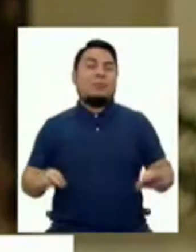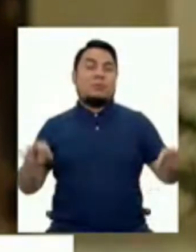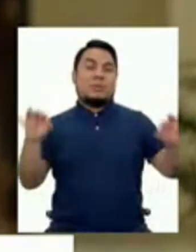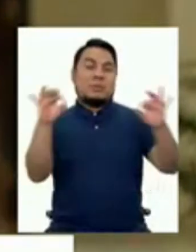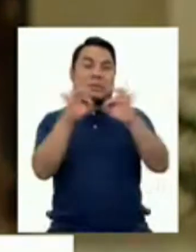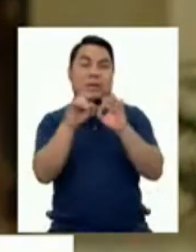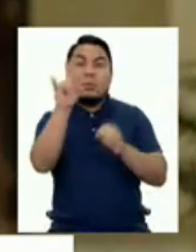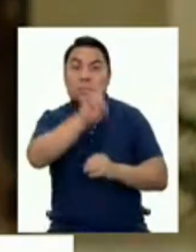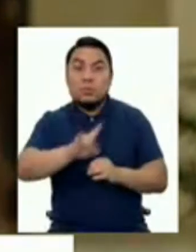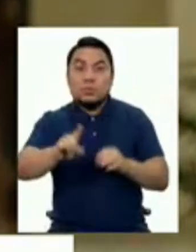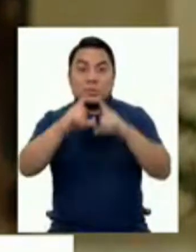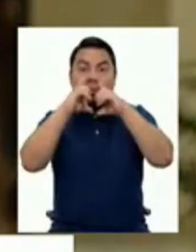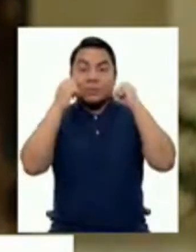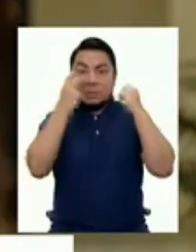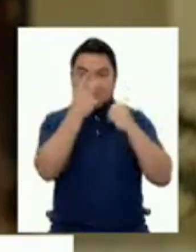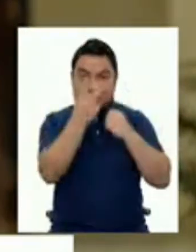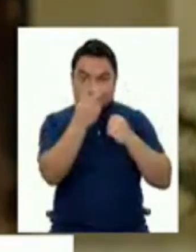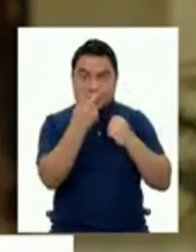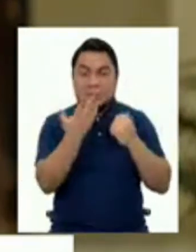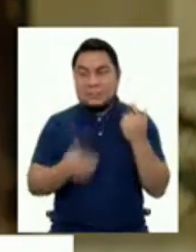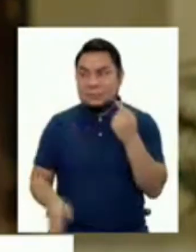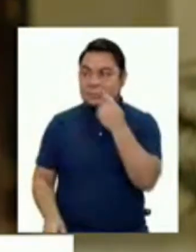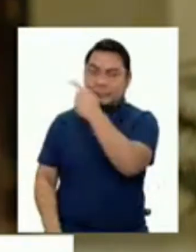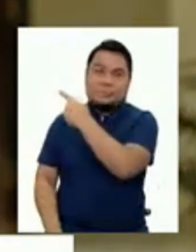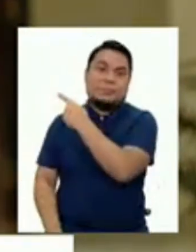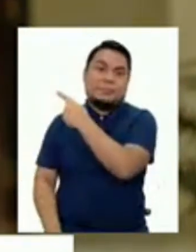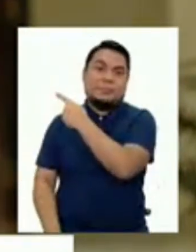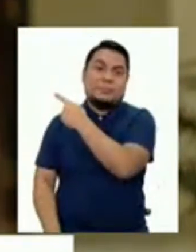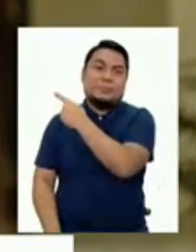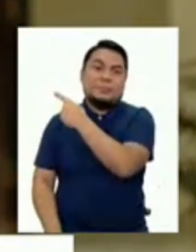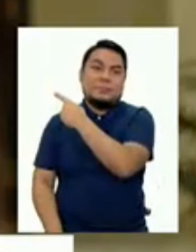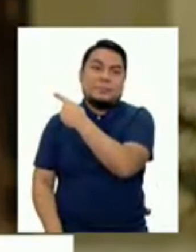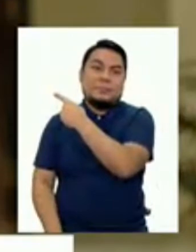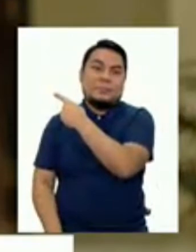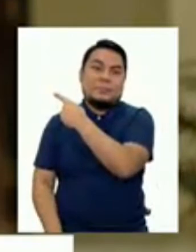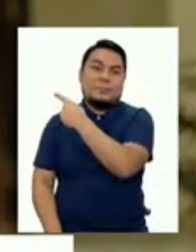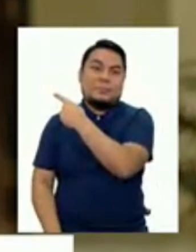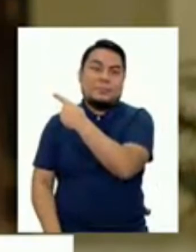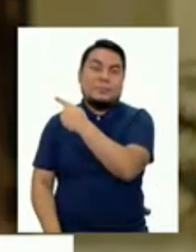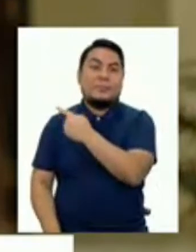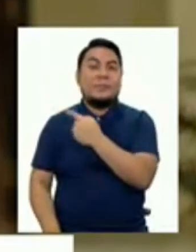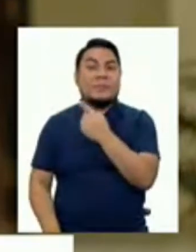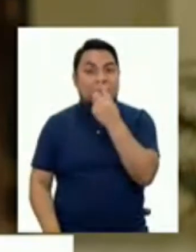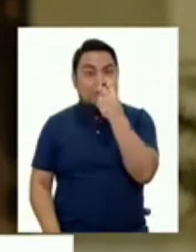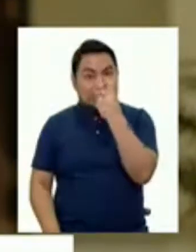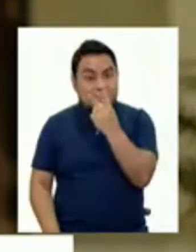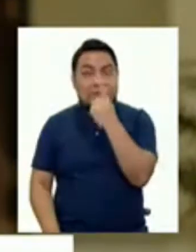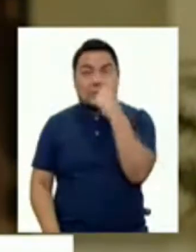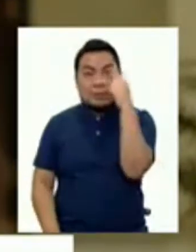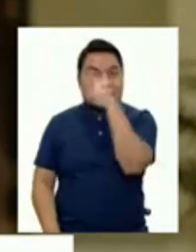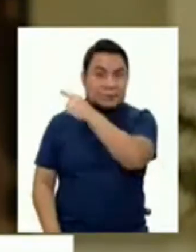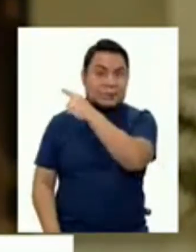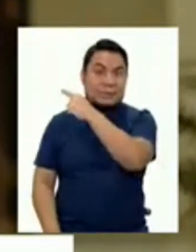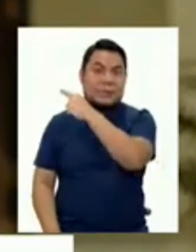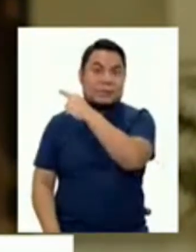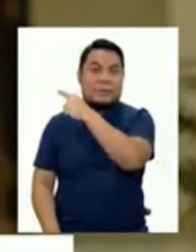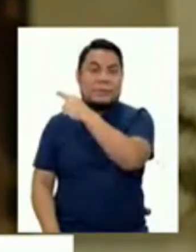importancia del uso de la mascarilla. Miren ustedes, aquí tenemos